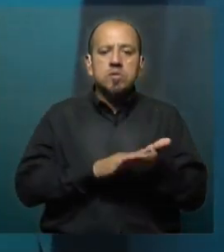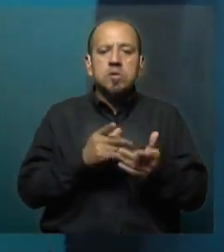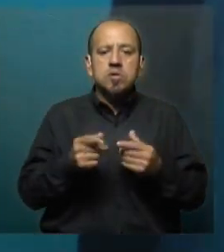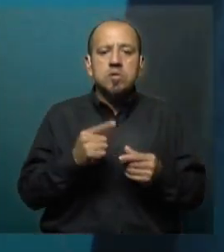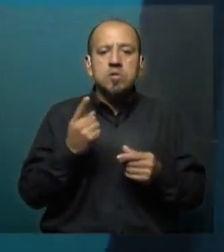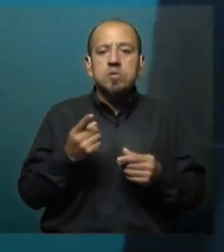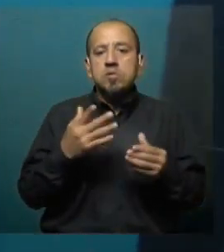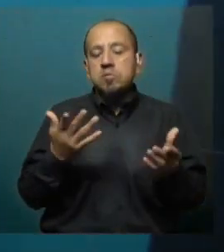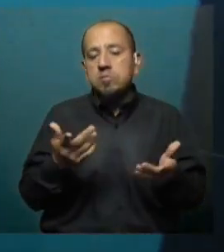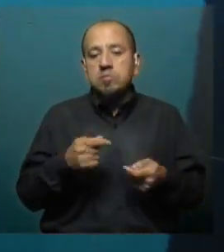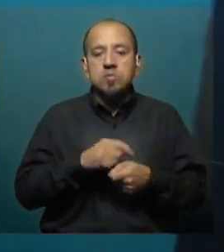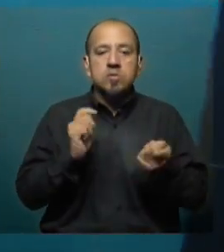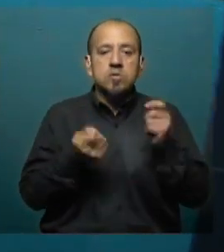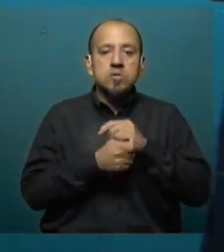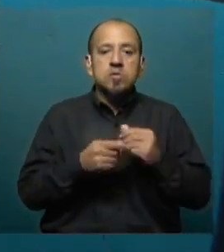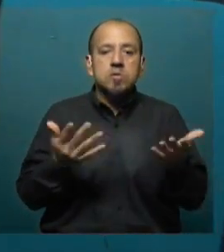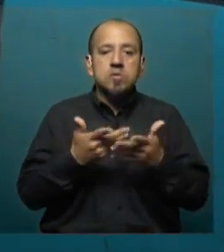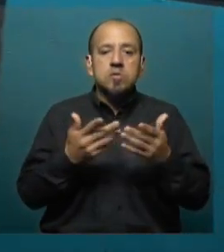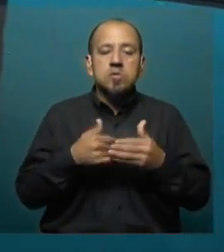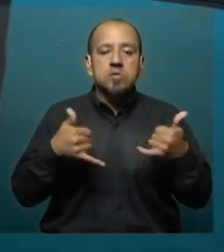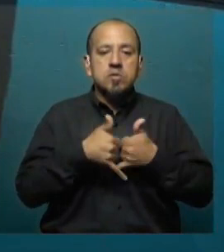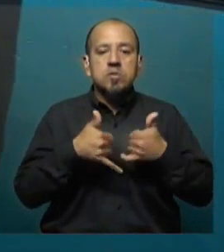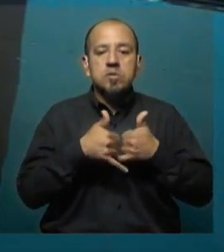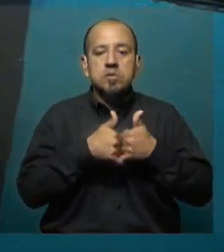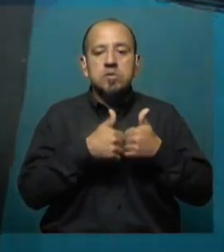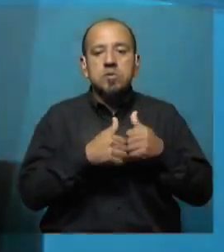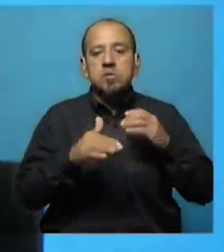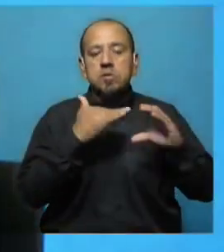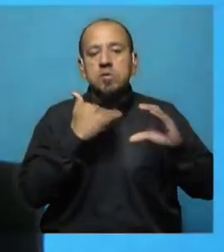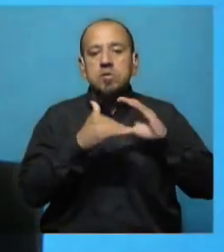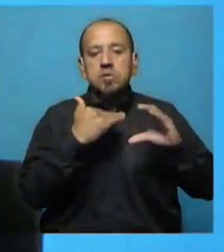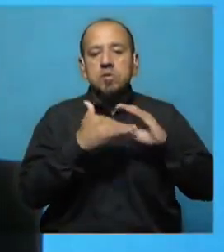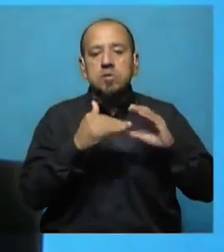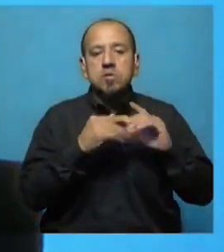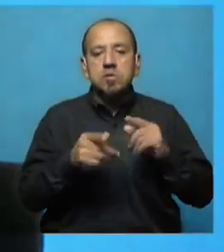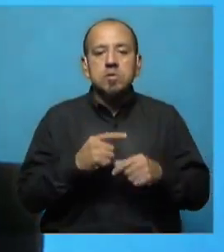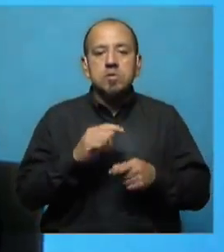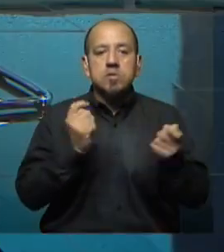un día el otro se transforma está pasando ahora con los chats deciano que de un día para el otro